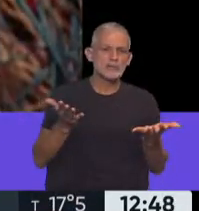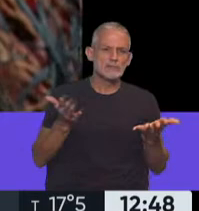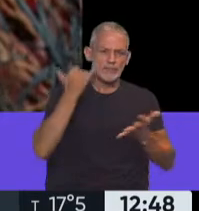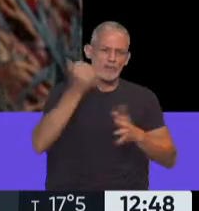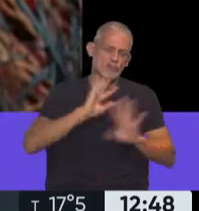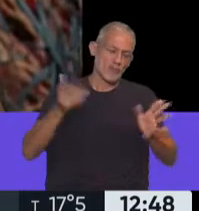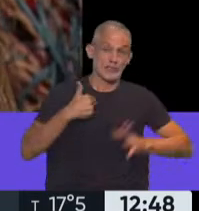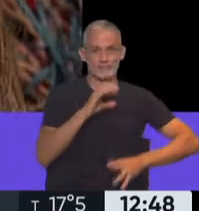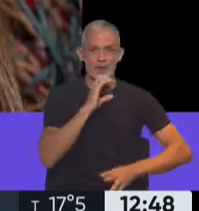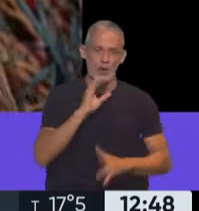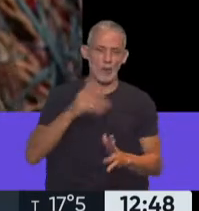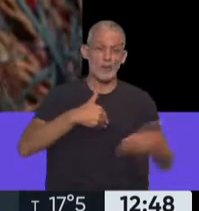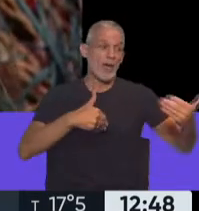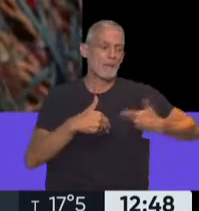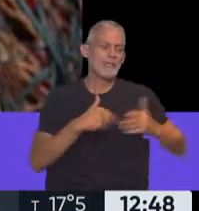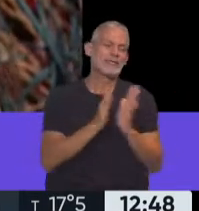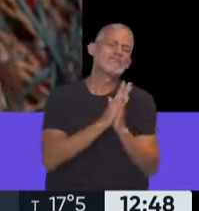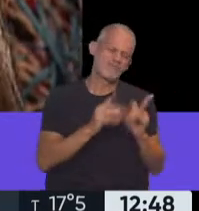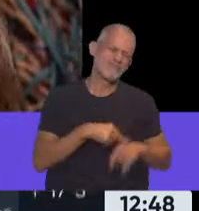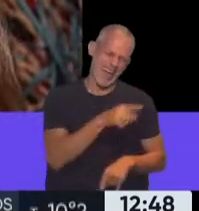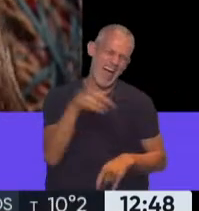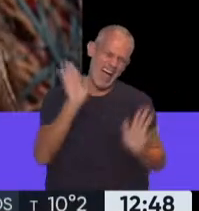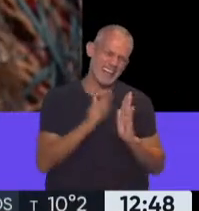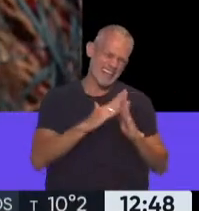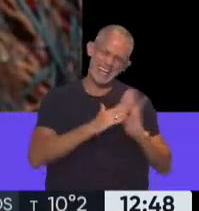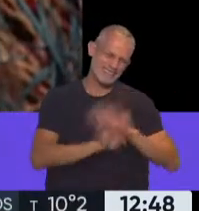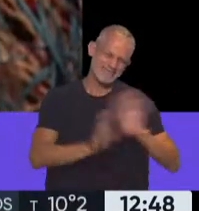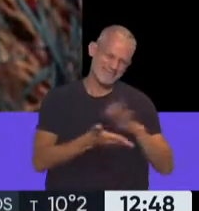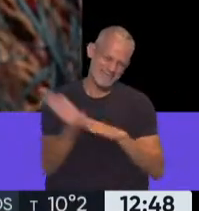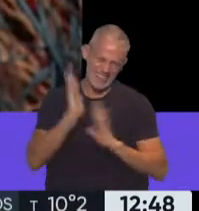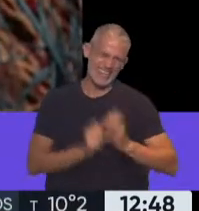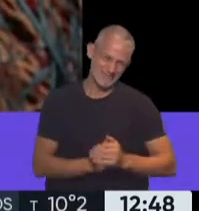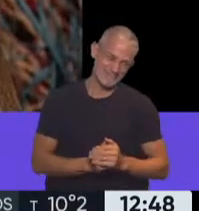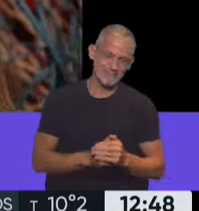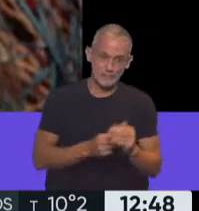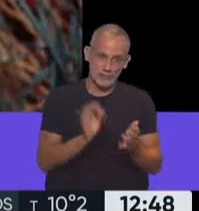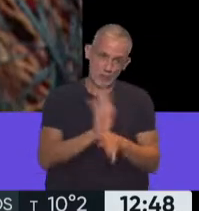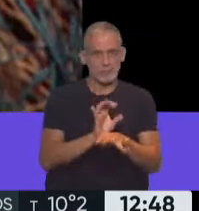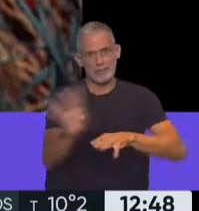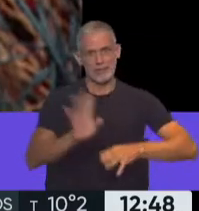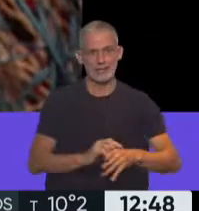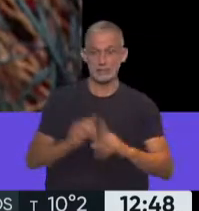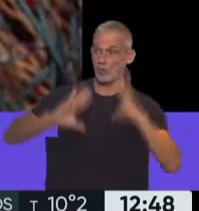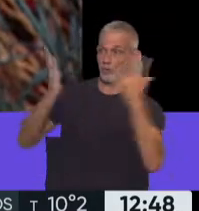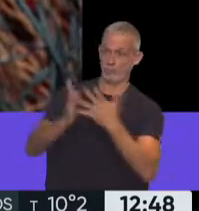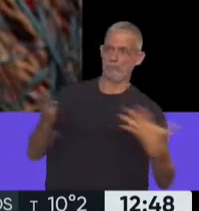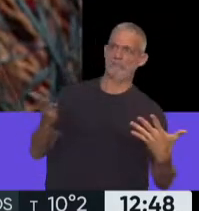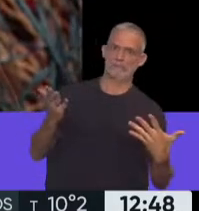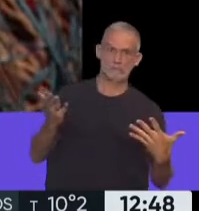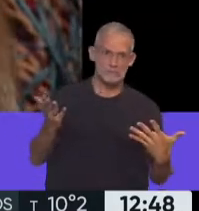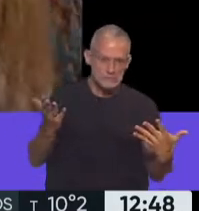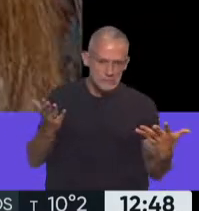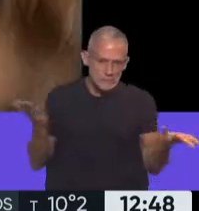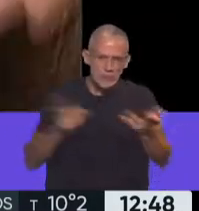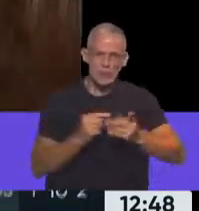lo digo un poco medio cómico me pide gentilmente que abandone ese hogar para enfrentarme un mundo durísimo a los procesos